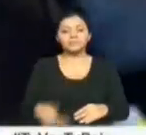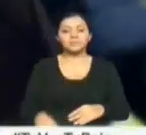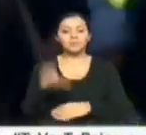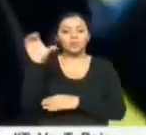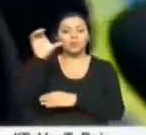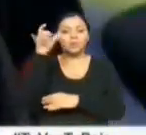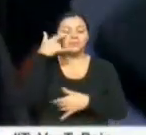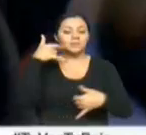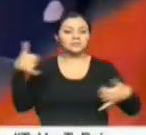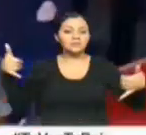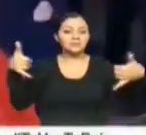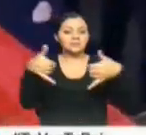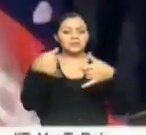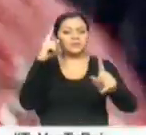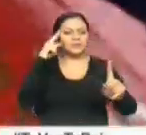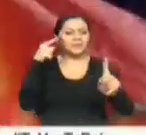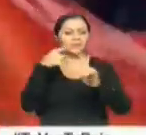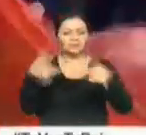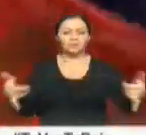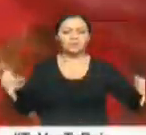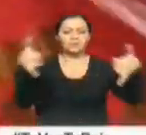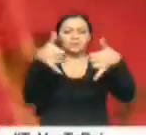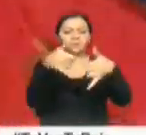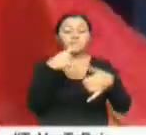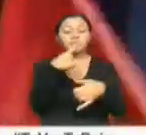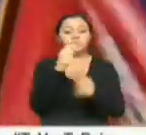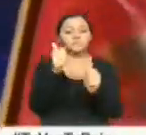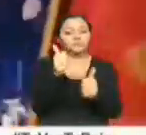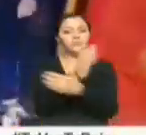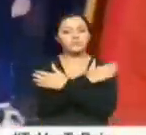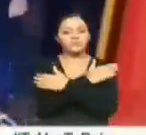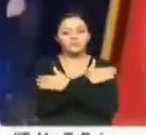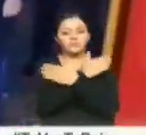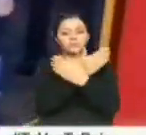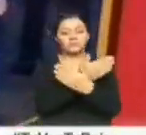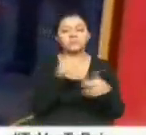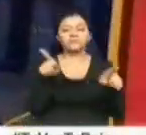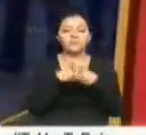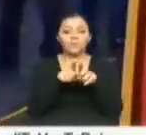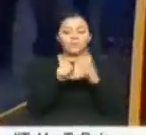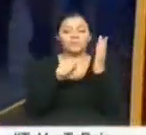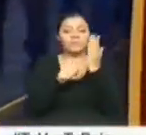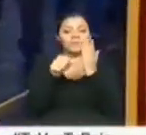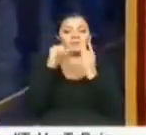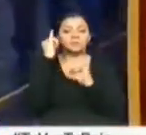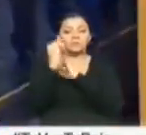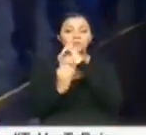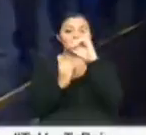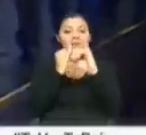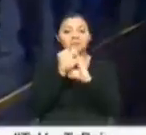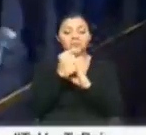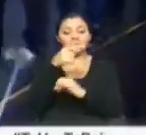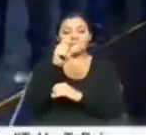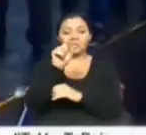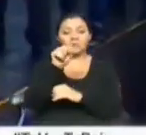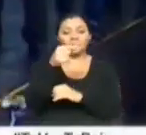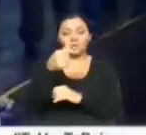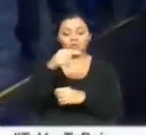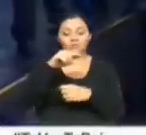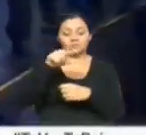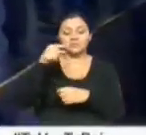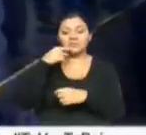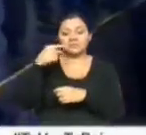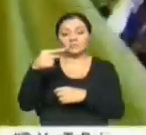Juan Manuel Santos, quien lo felicitó vía telefónica. De igual manera, el ministro de Relaciones Exteriores Guillaume Long indicó que